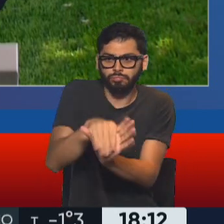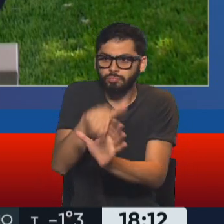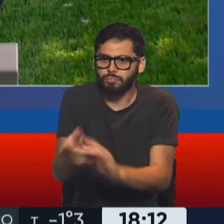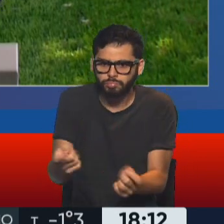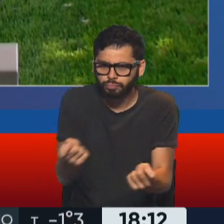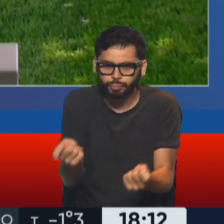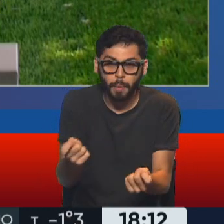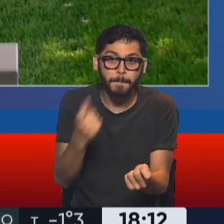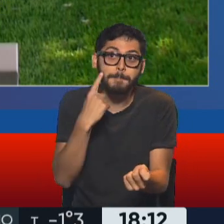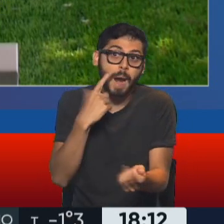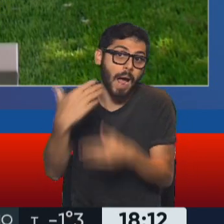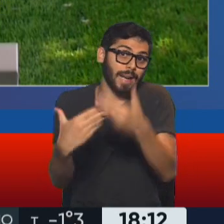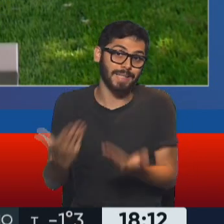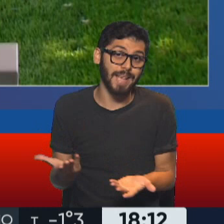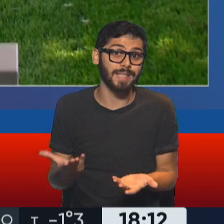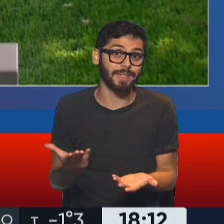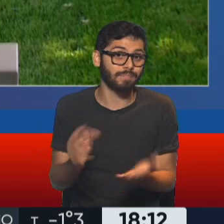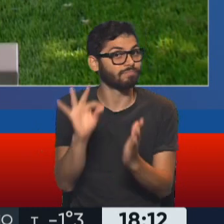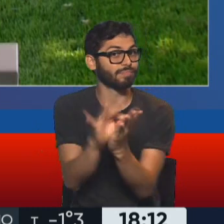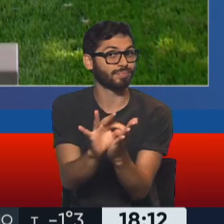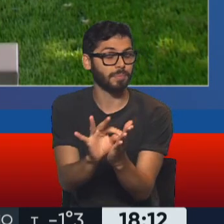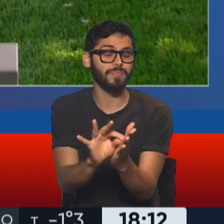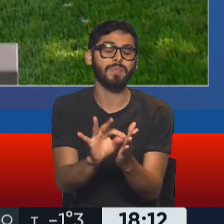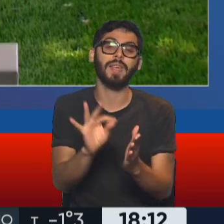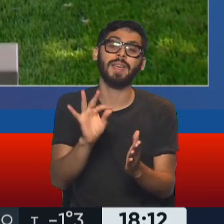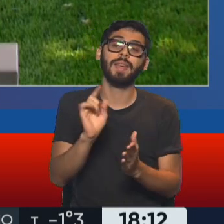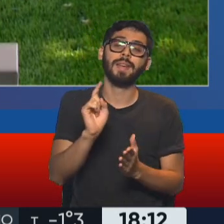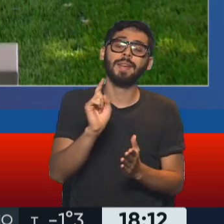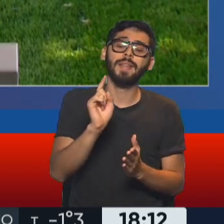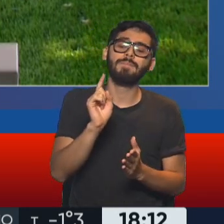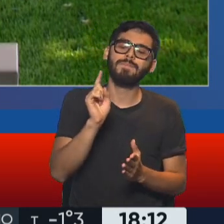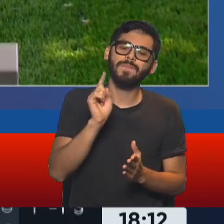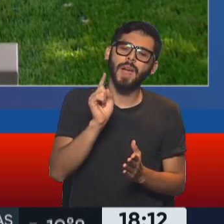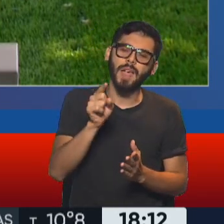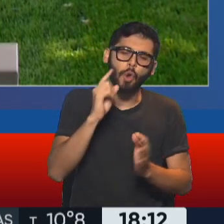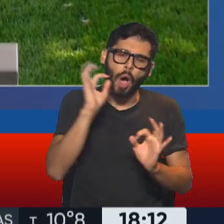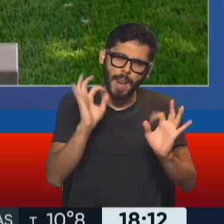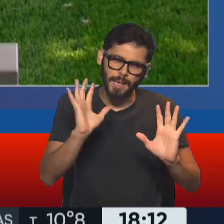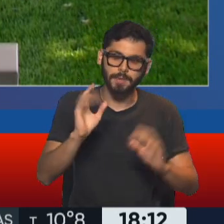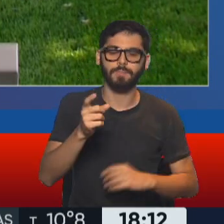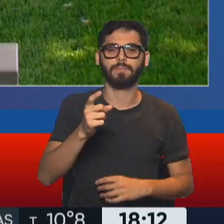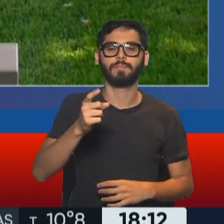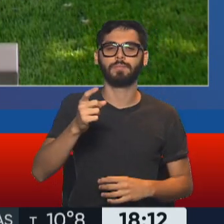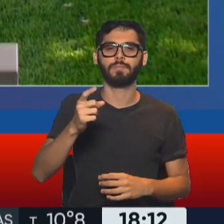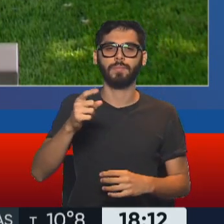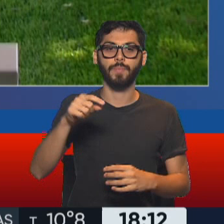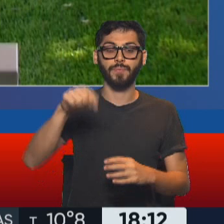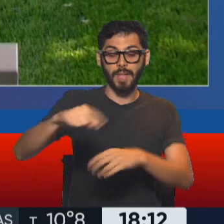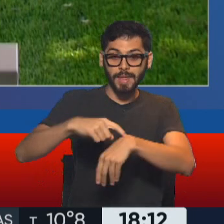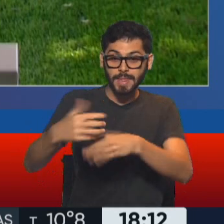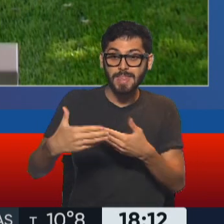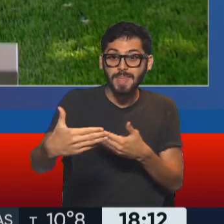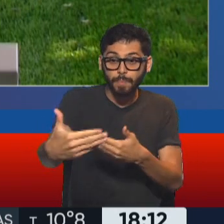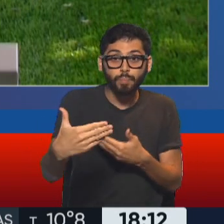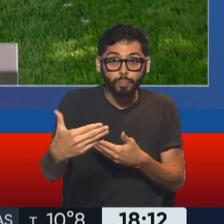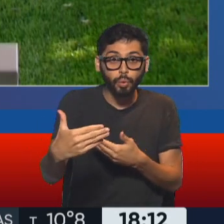posible. Ahí me parece que también hay un aspecto a analizar. Dentro de este periodo entran también